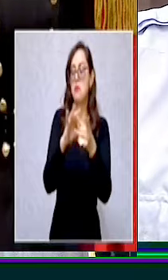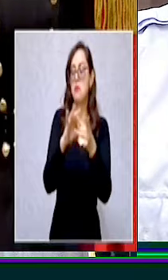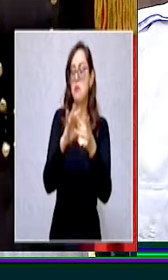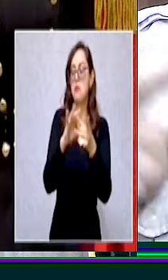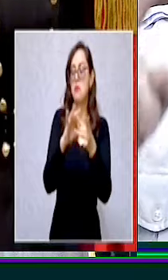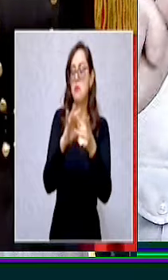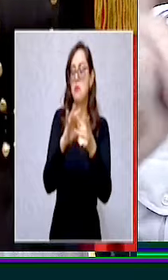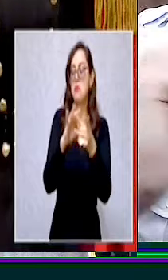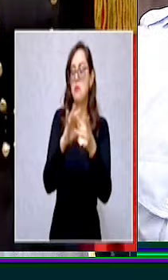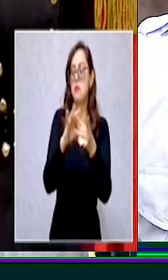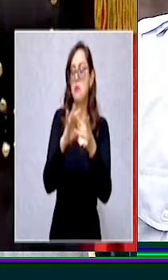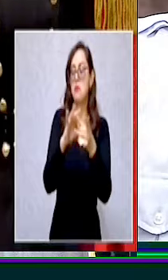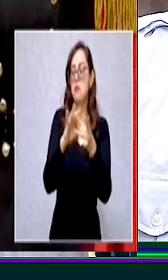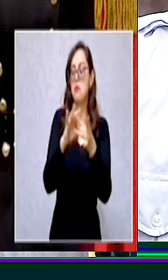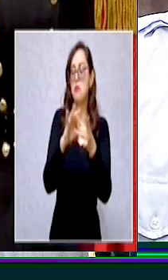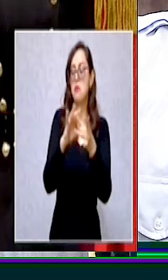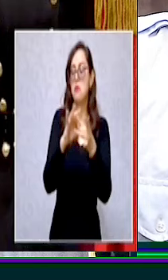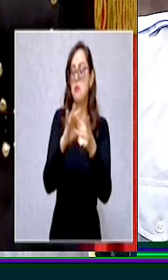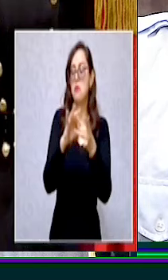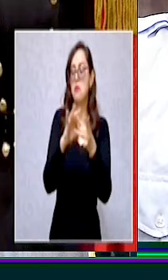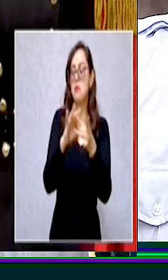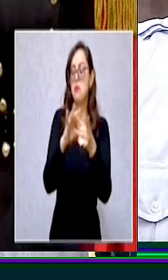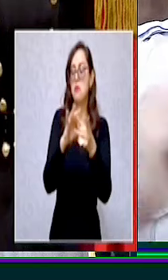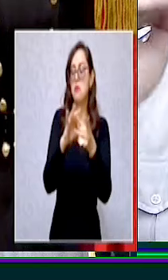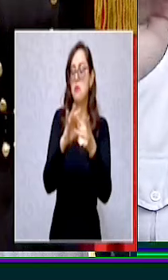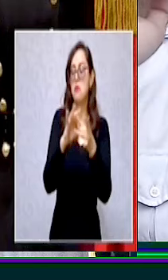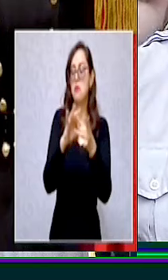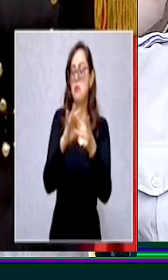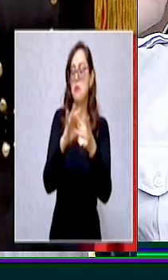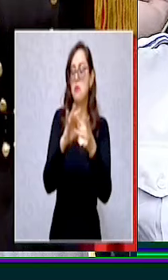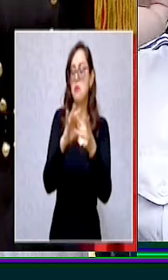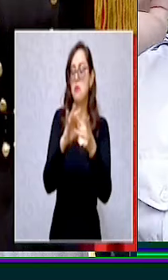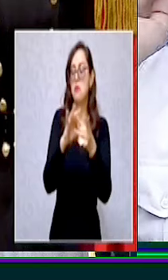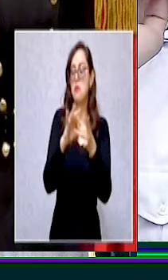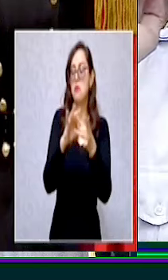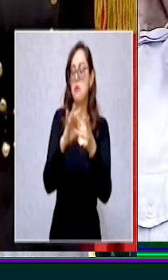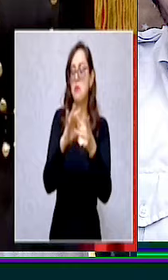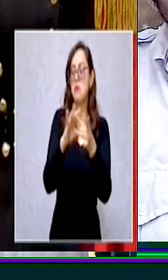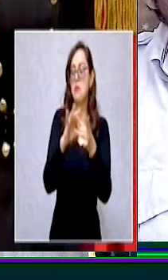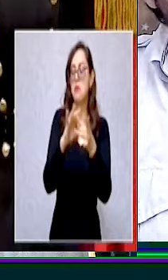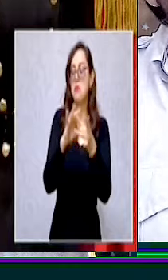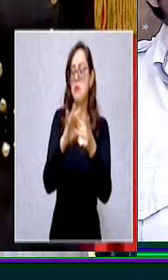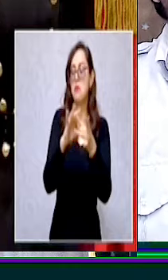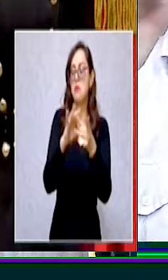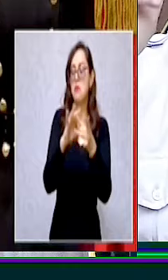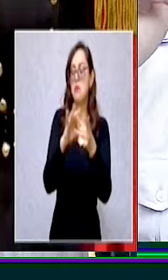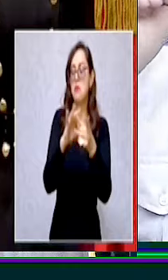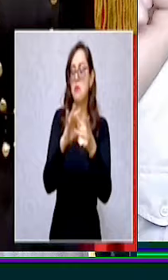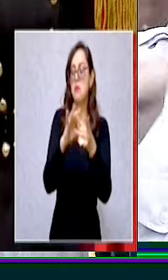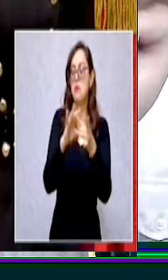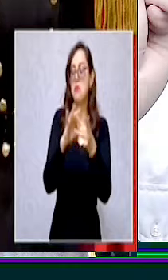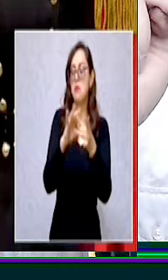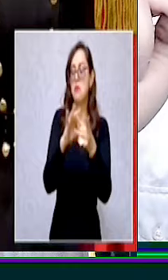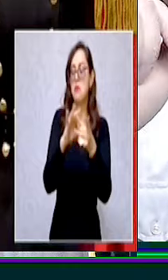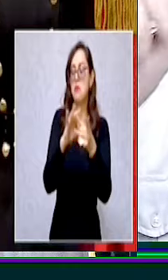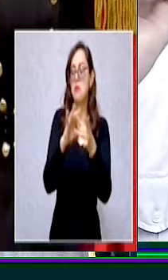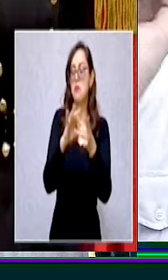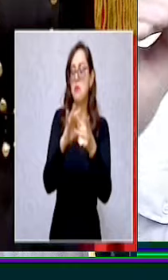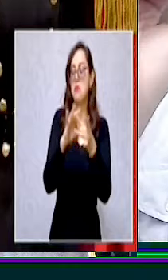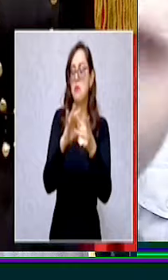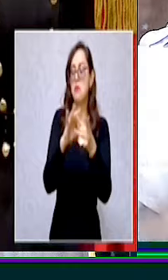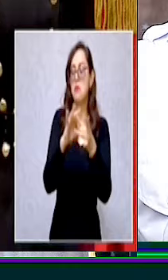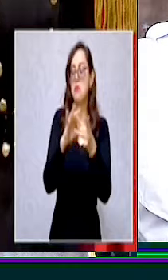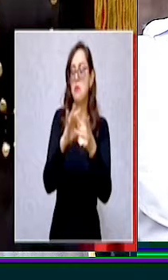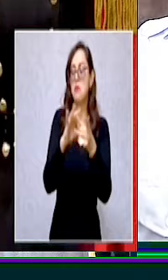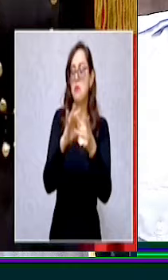Canal activen la campanita de notificaciones y dejen sus comentarios abajo ya saben gente que